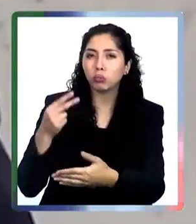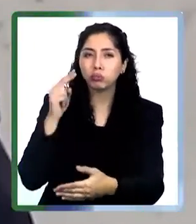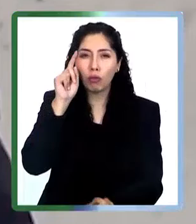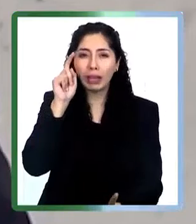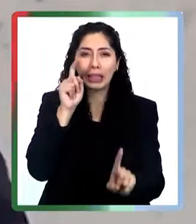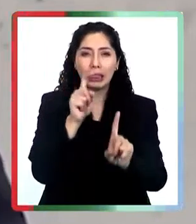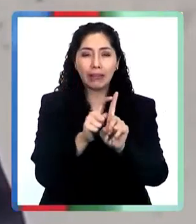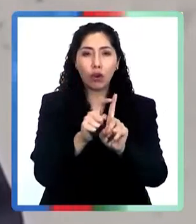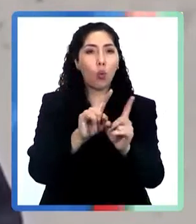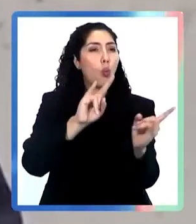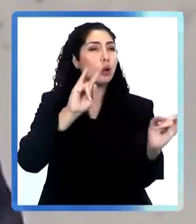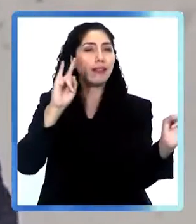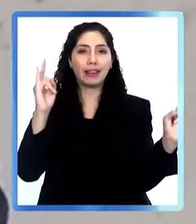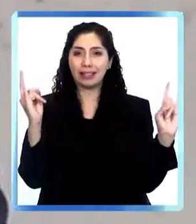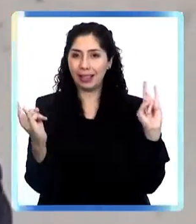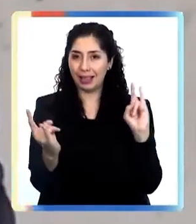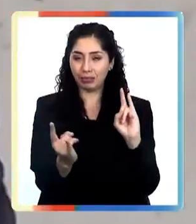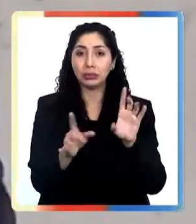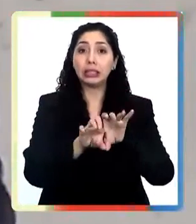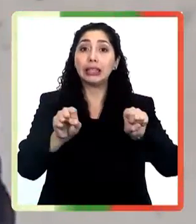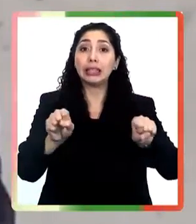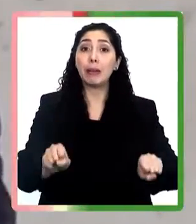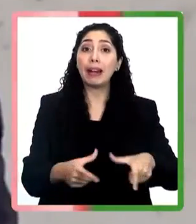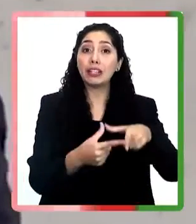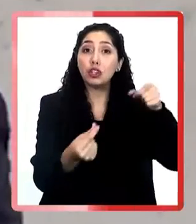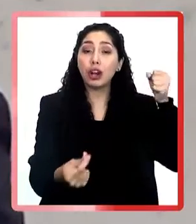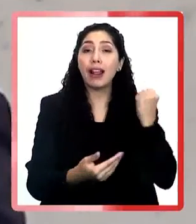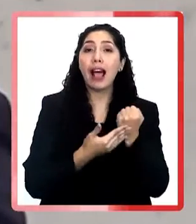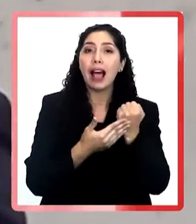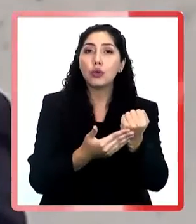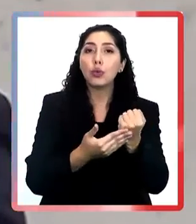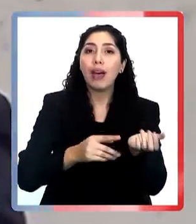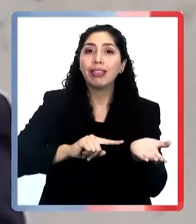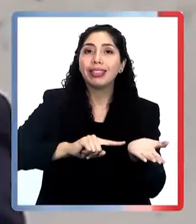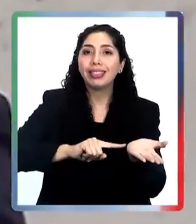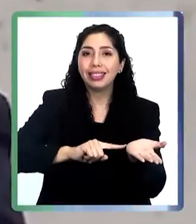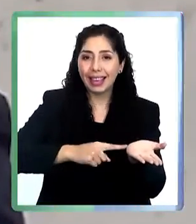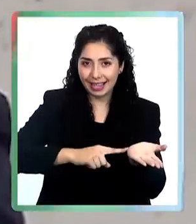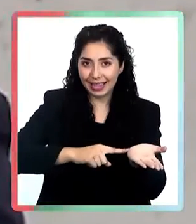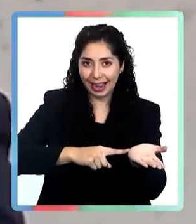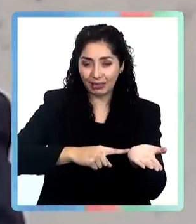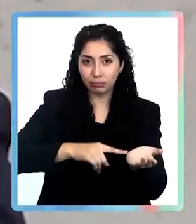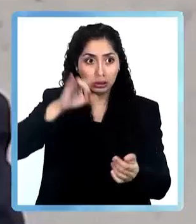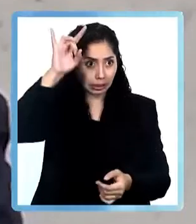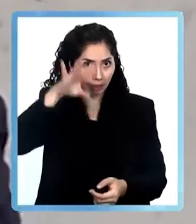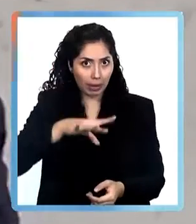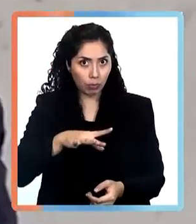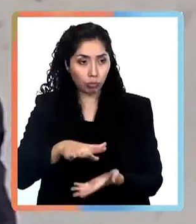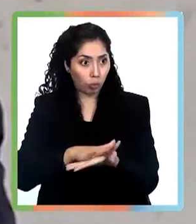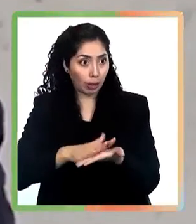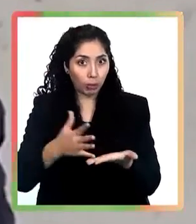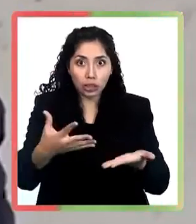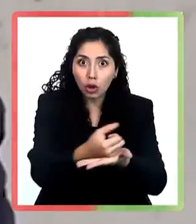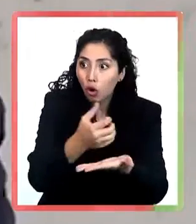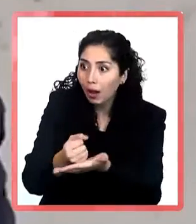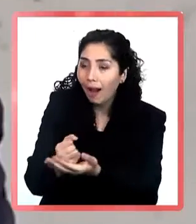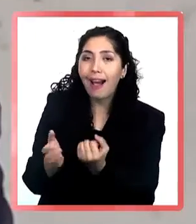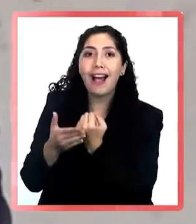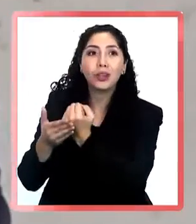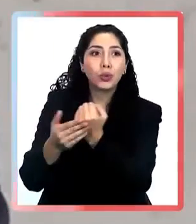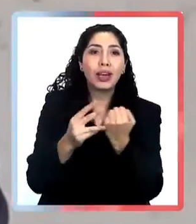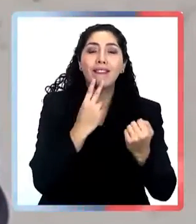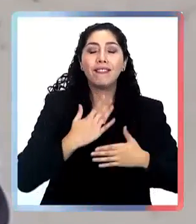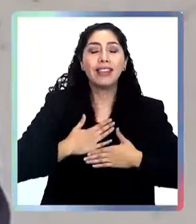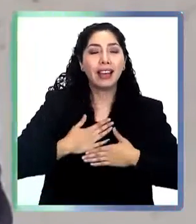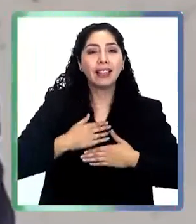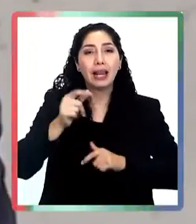universalidad del sistema nacional de ayudas técnicas que sabemos que bien logrado tanto ayuda al cotidiano vivir